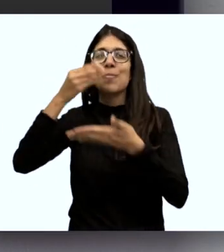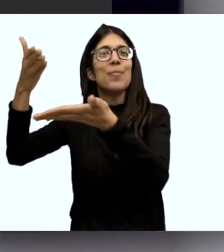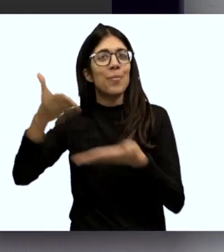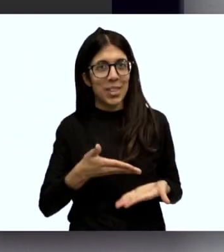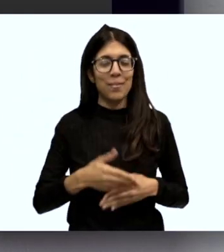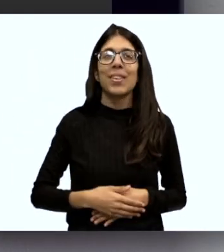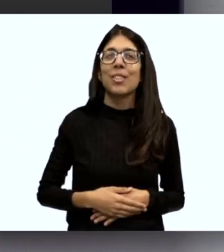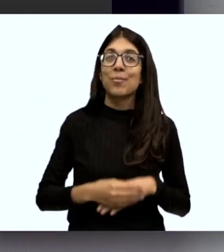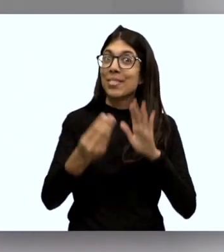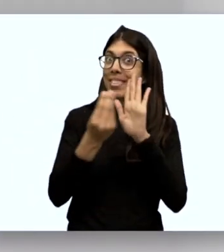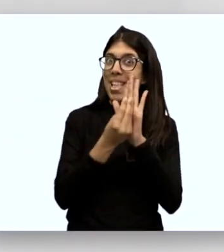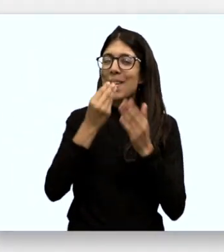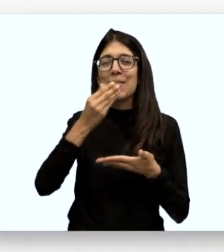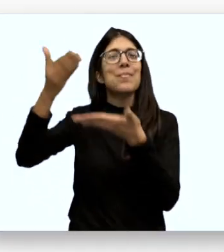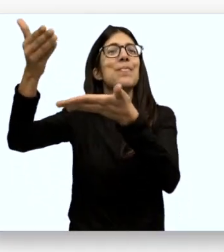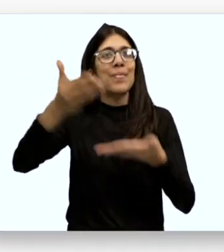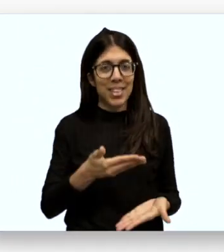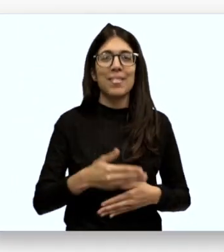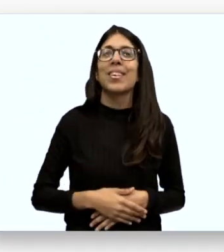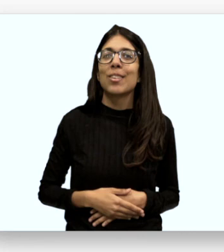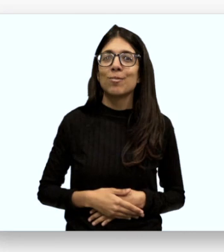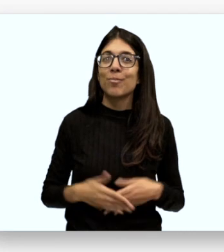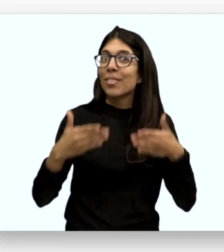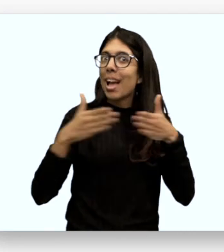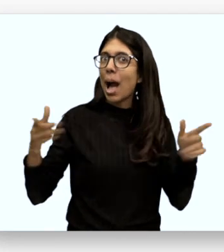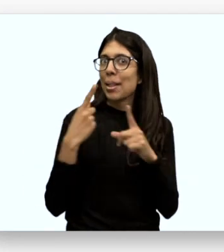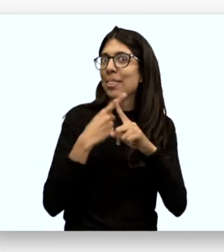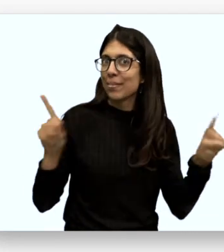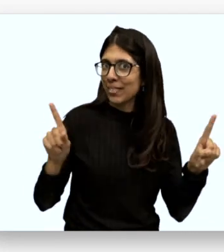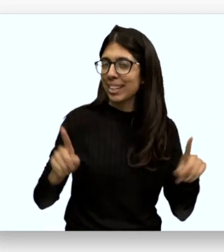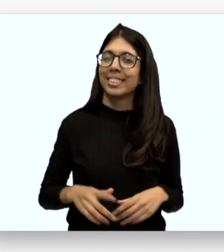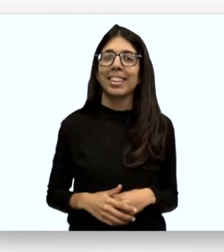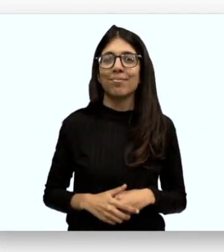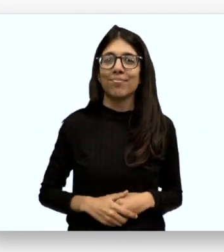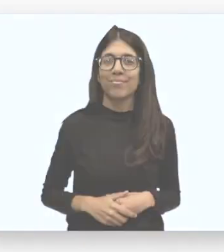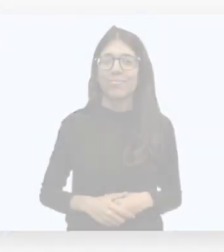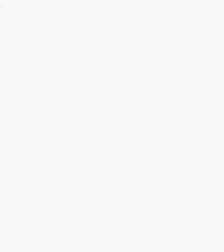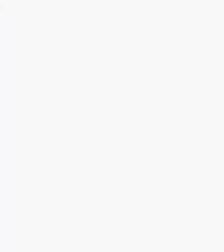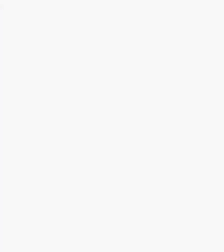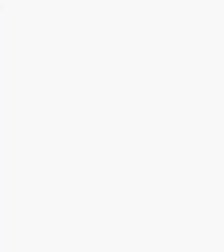futuro. Bienvenido a Cubadis. Open Different.